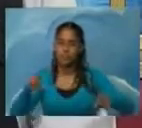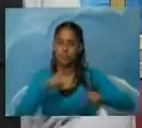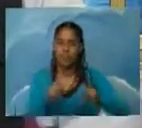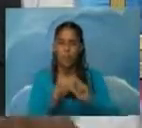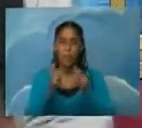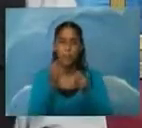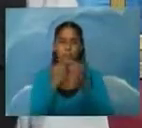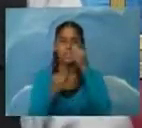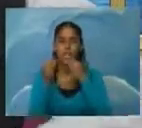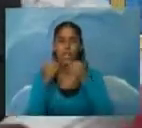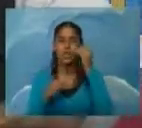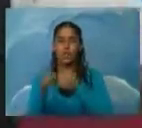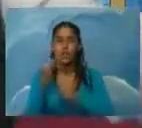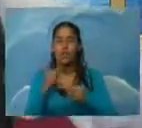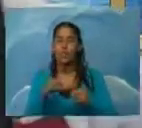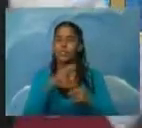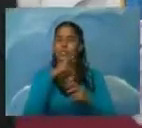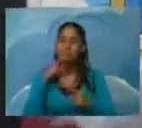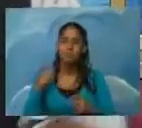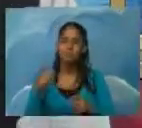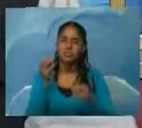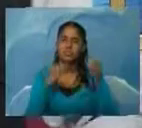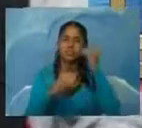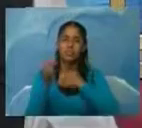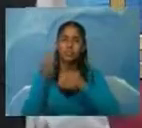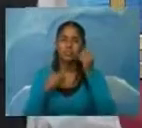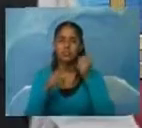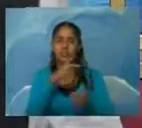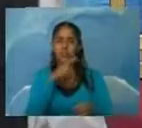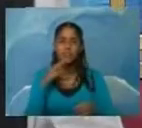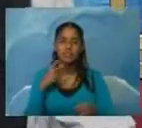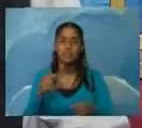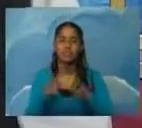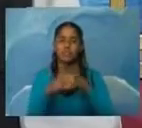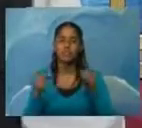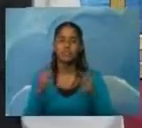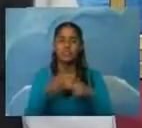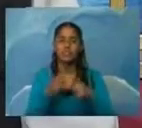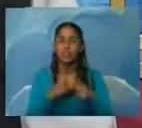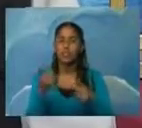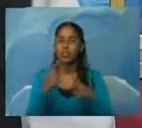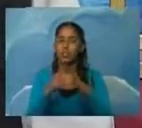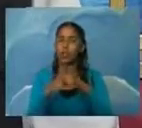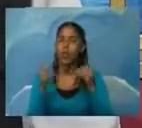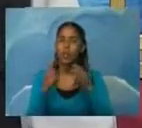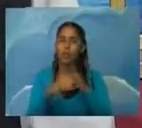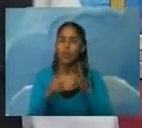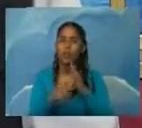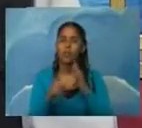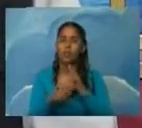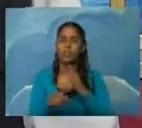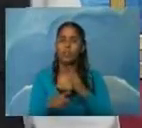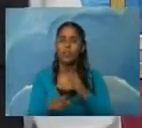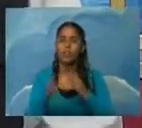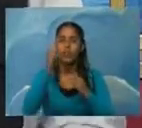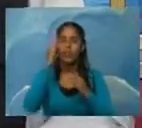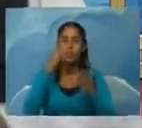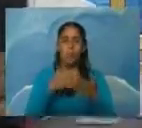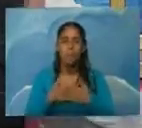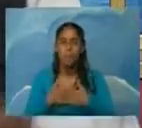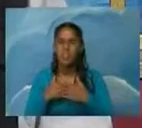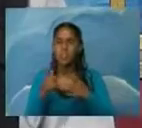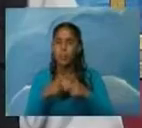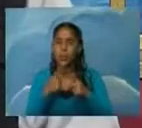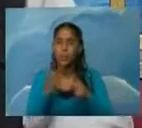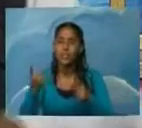comer, bueno, y comíamos todo eso, sí, sabroso y divino, y todas esas cosas, hermano. Ay, Dios mío. Mire,